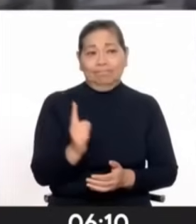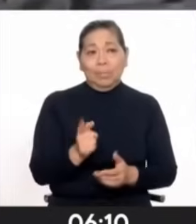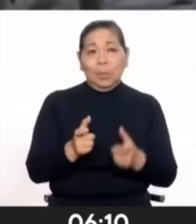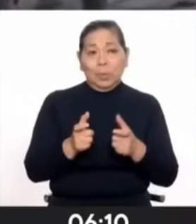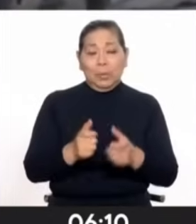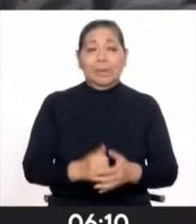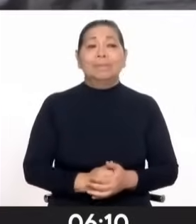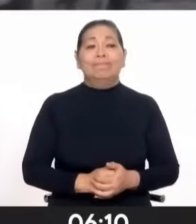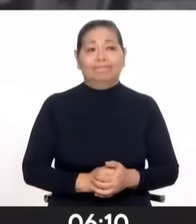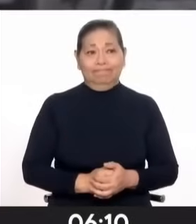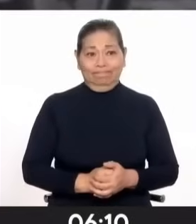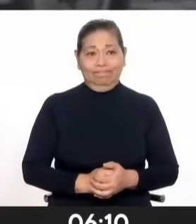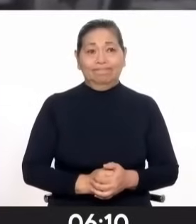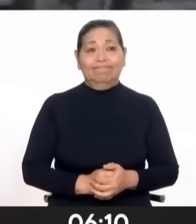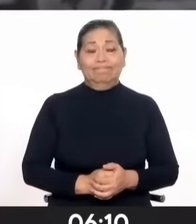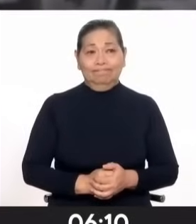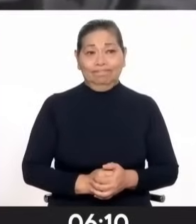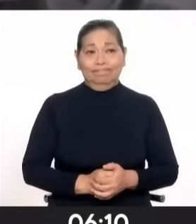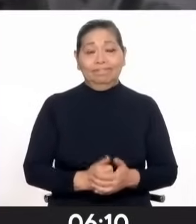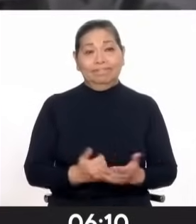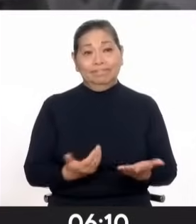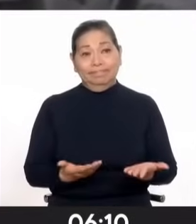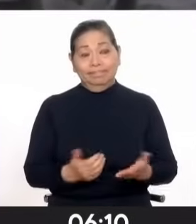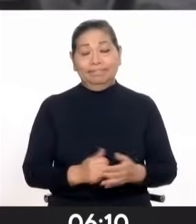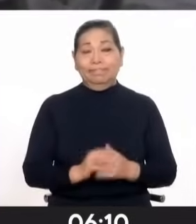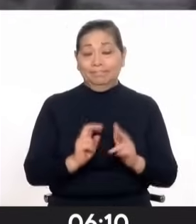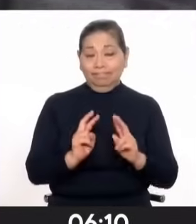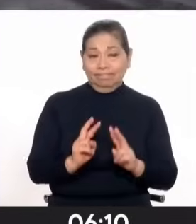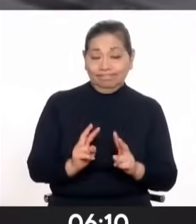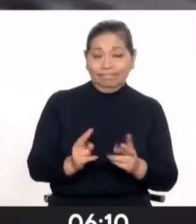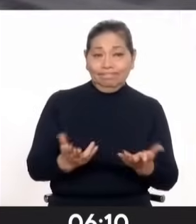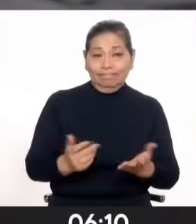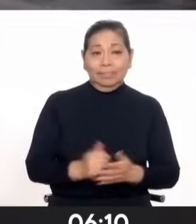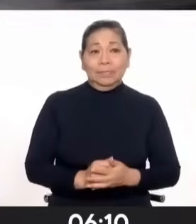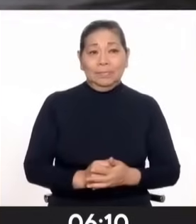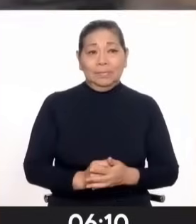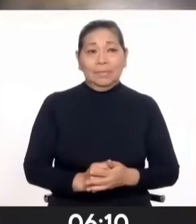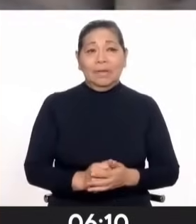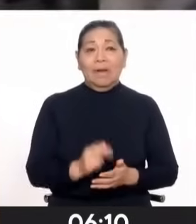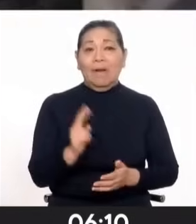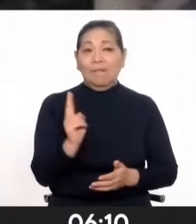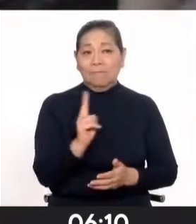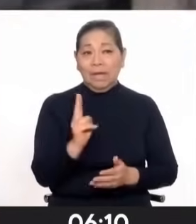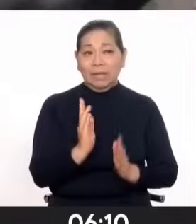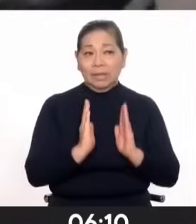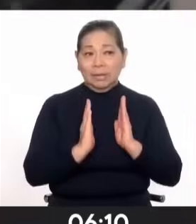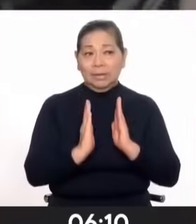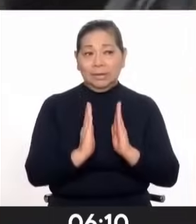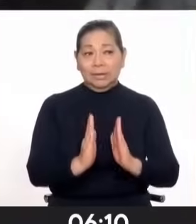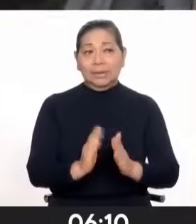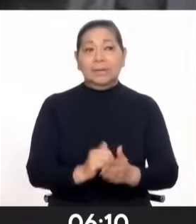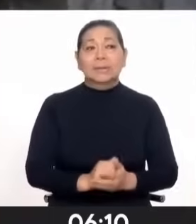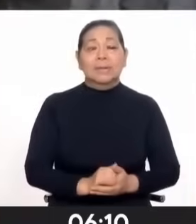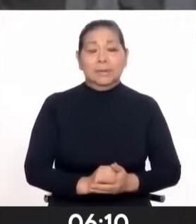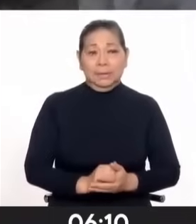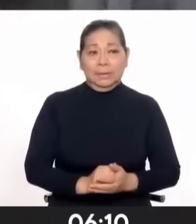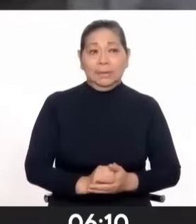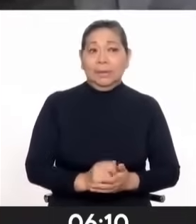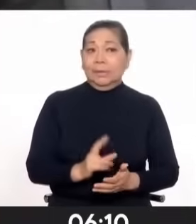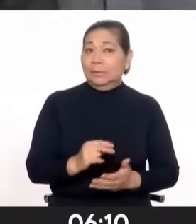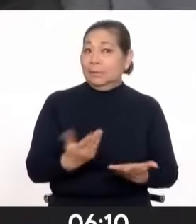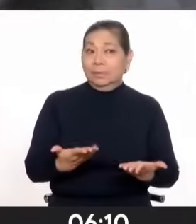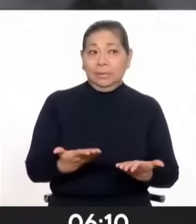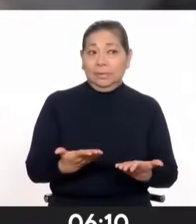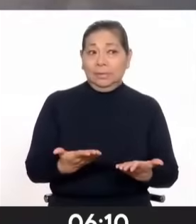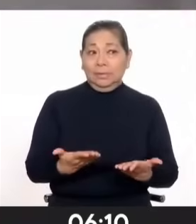resguardo. Pero miren, este lugar que en realidad, aparentemente, por lo que estamos viendo, sería área verde, no solamente, o tendría que haber sido área verde, no solamente